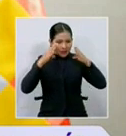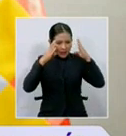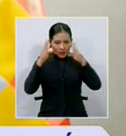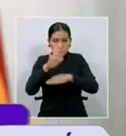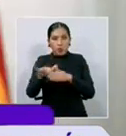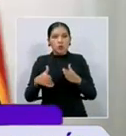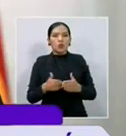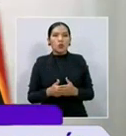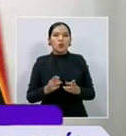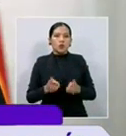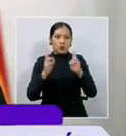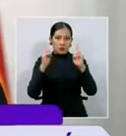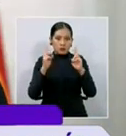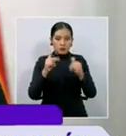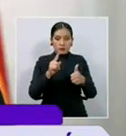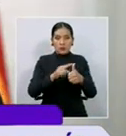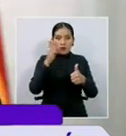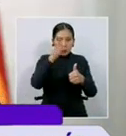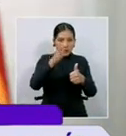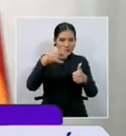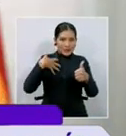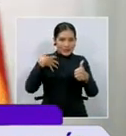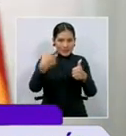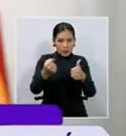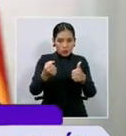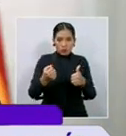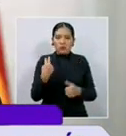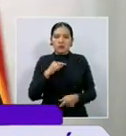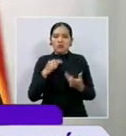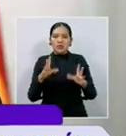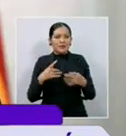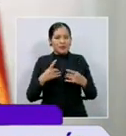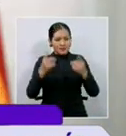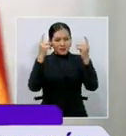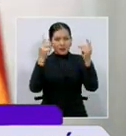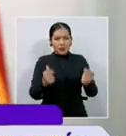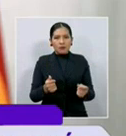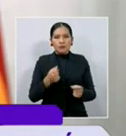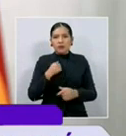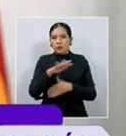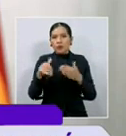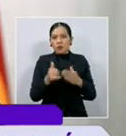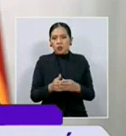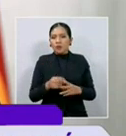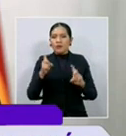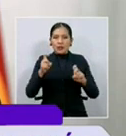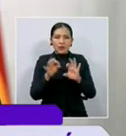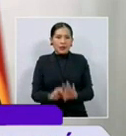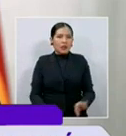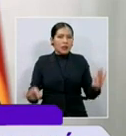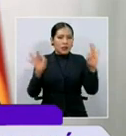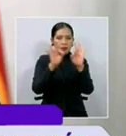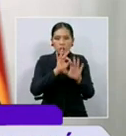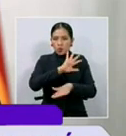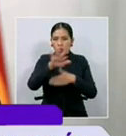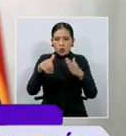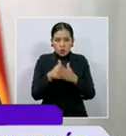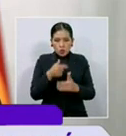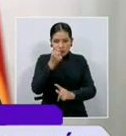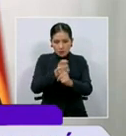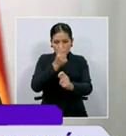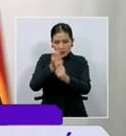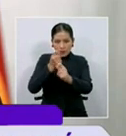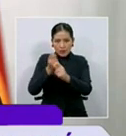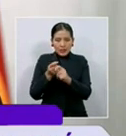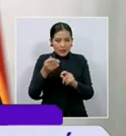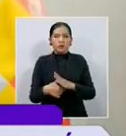tiempo. Desde la salud, encaramos sin vacilaciones y sin demora todas las tareas para